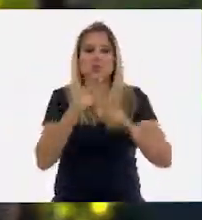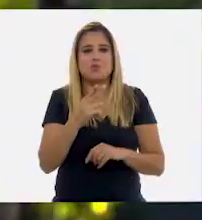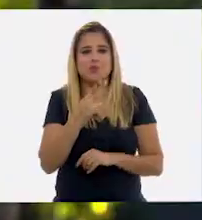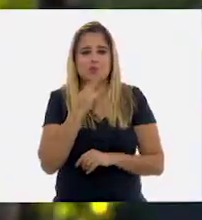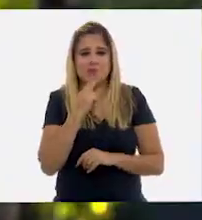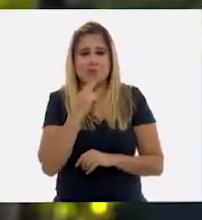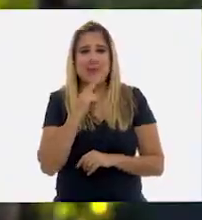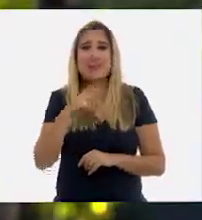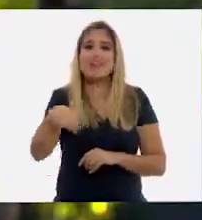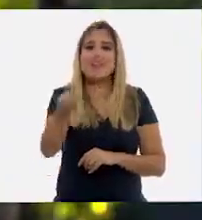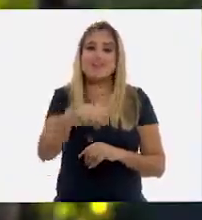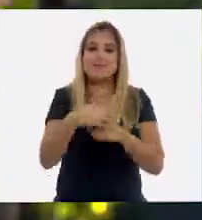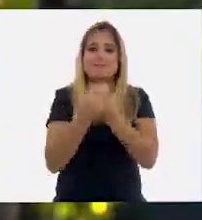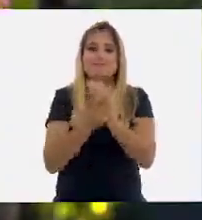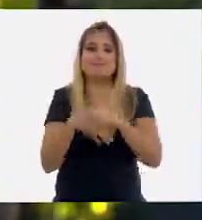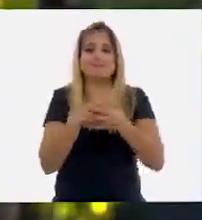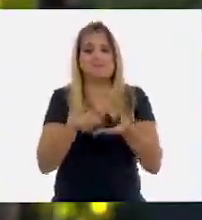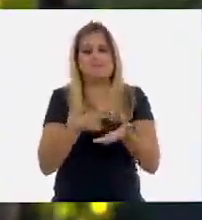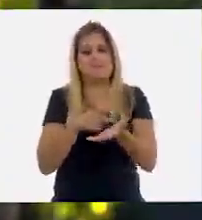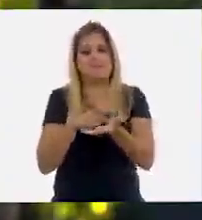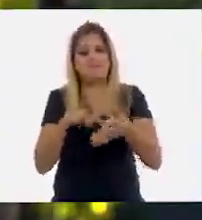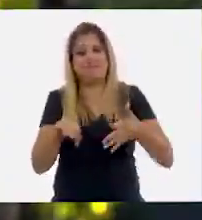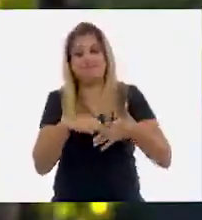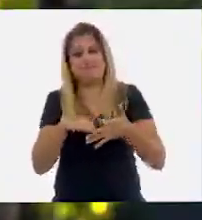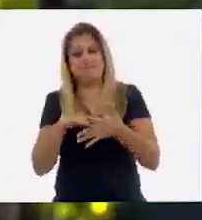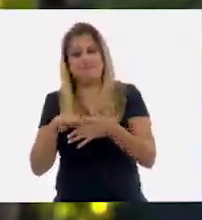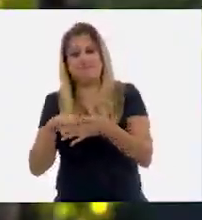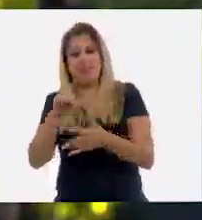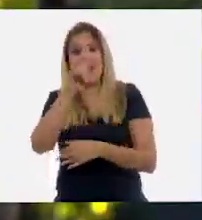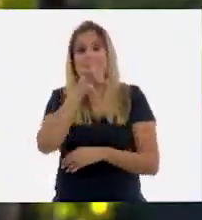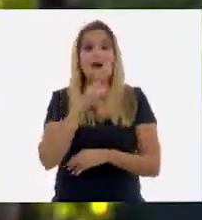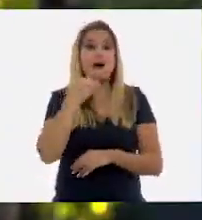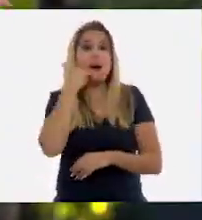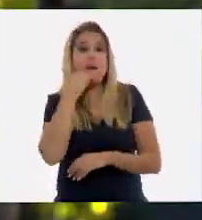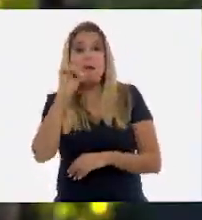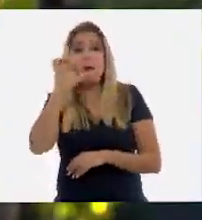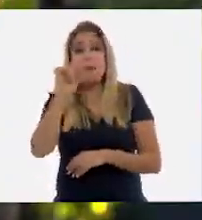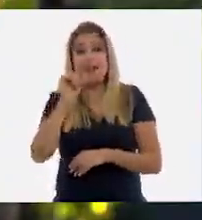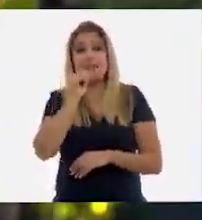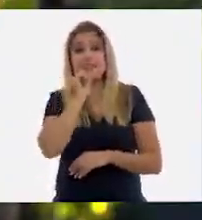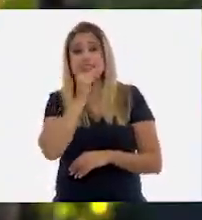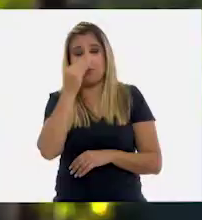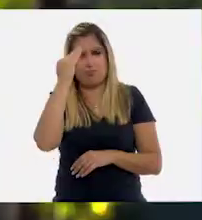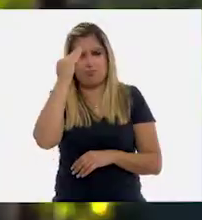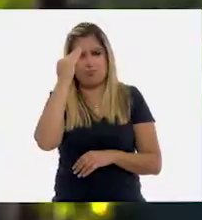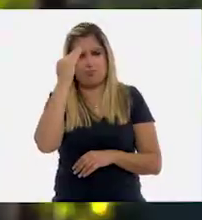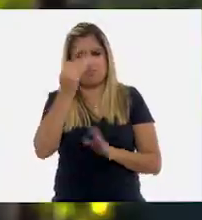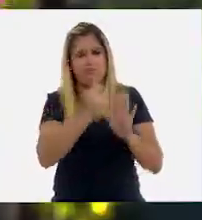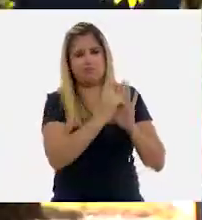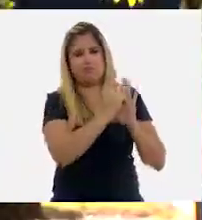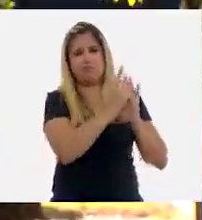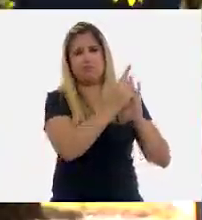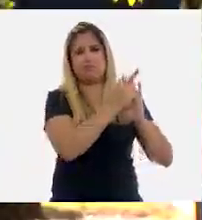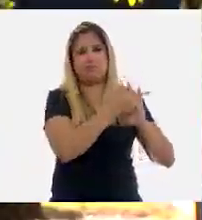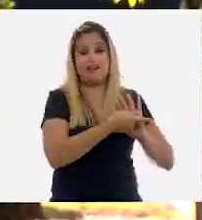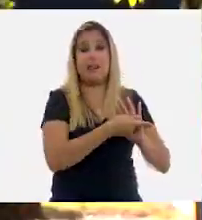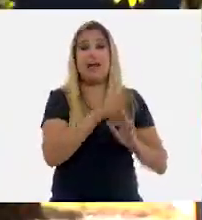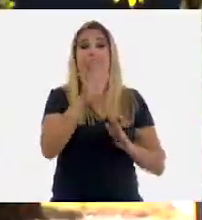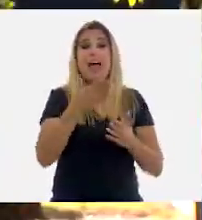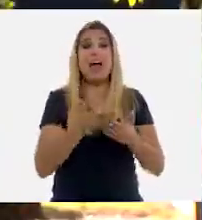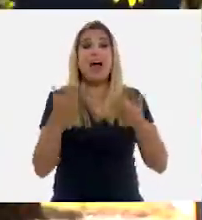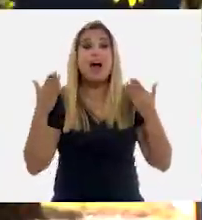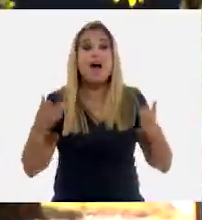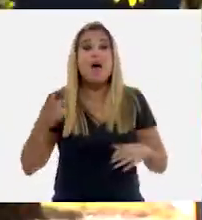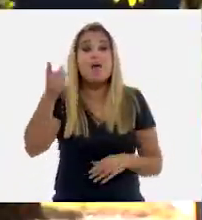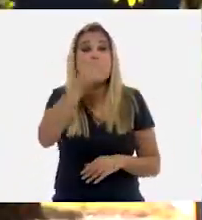cubrebocas. Lava tus manos frecuentemente con agua y jabón durante 20 segundos. Ahora